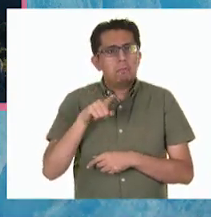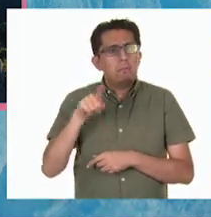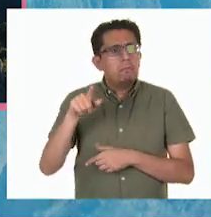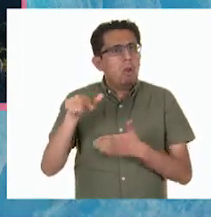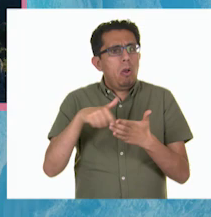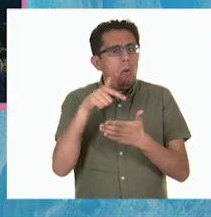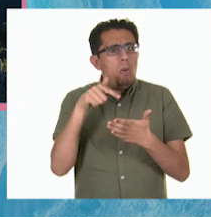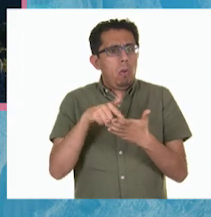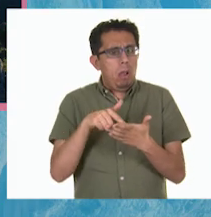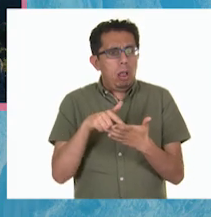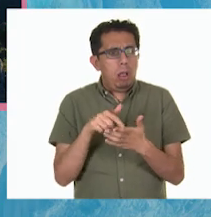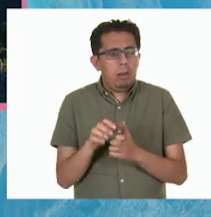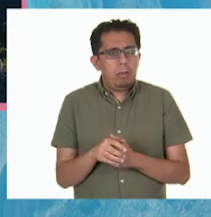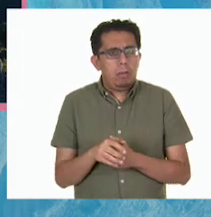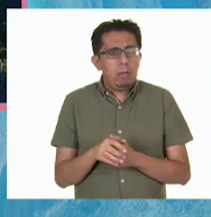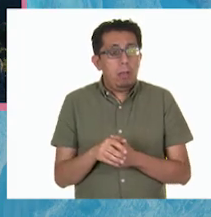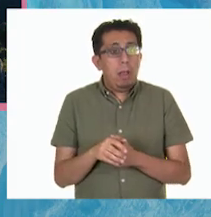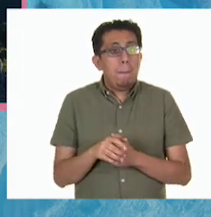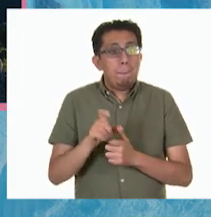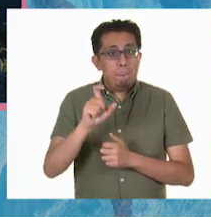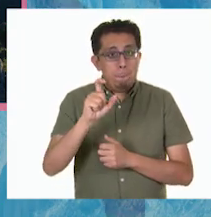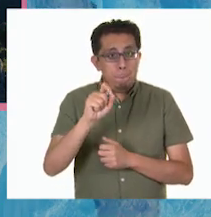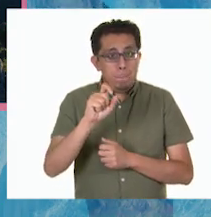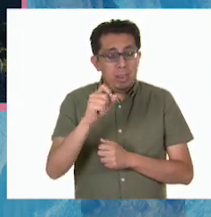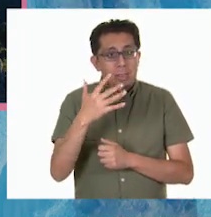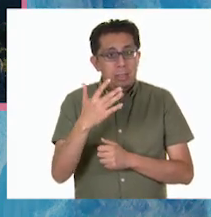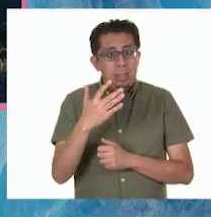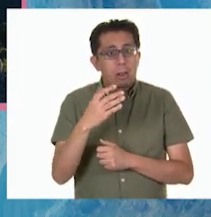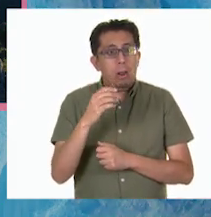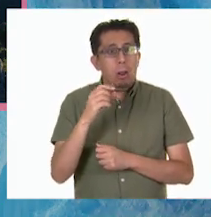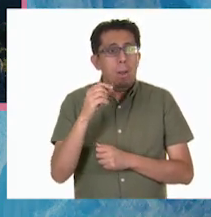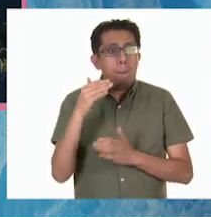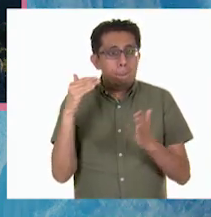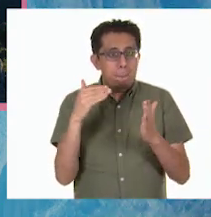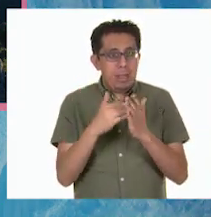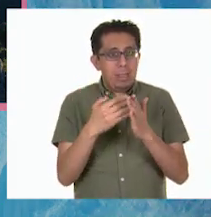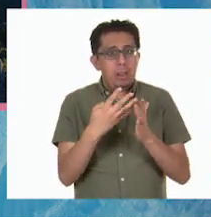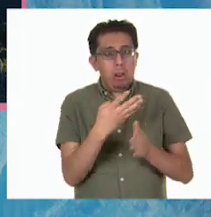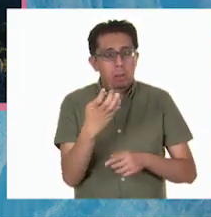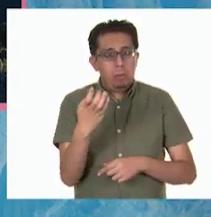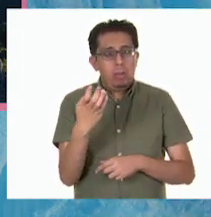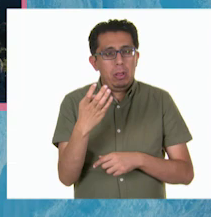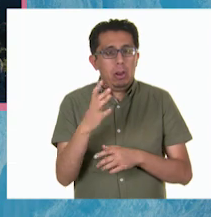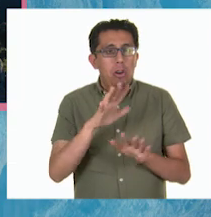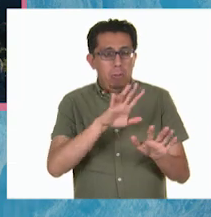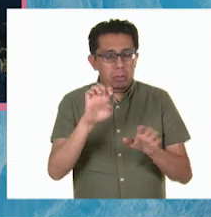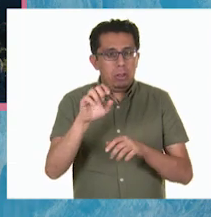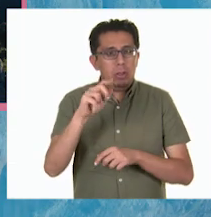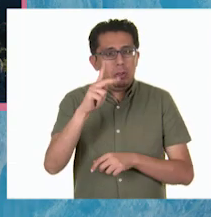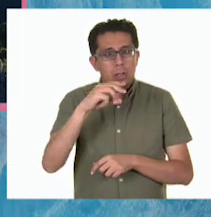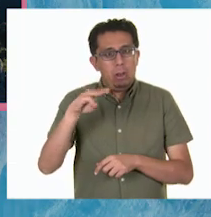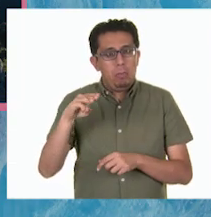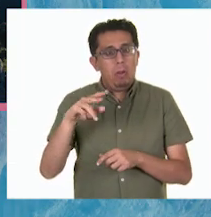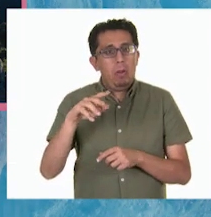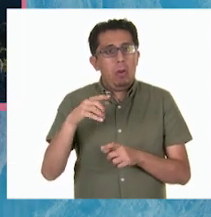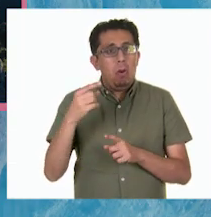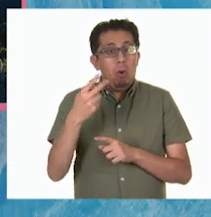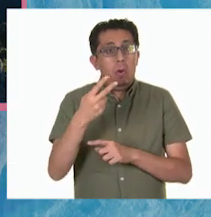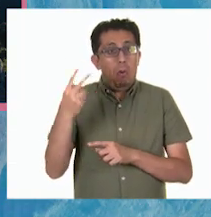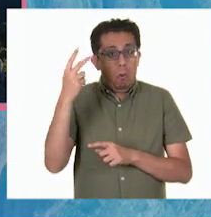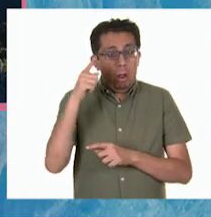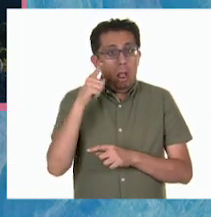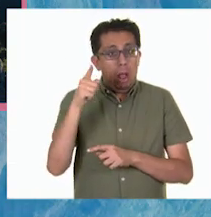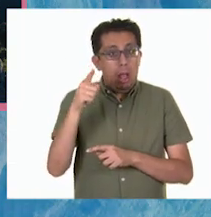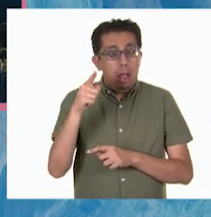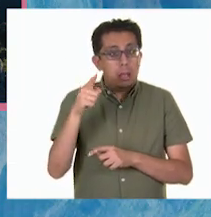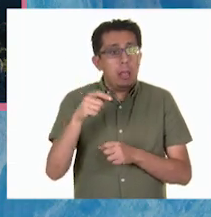que cubre 25.900 kilómetros cuadrados y es hogar del segundo y tercer cañón